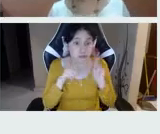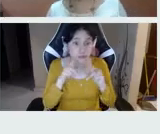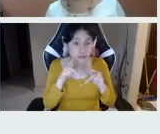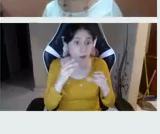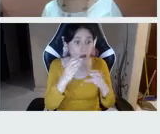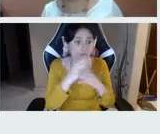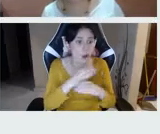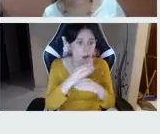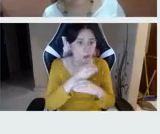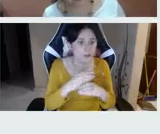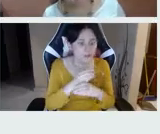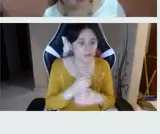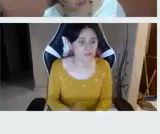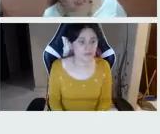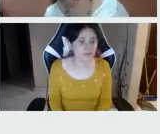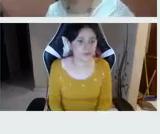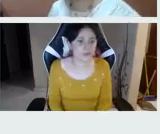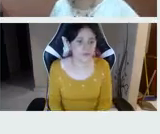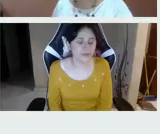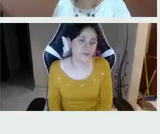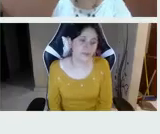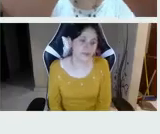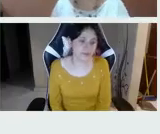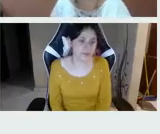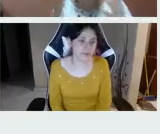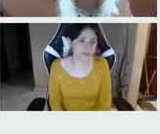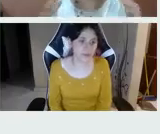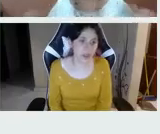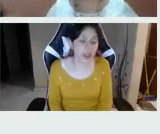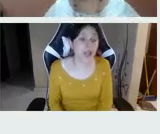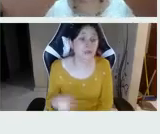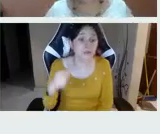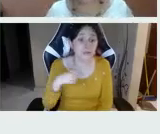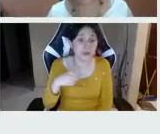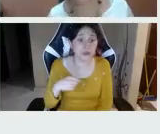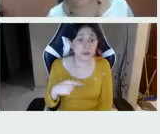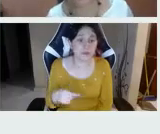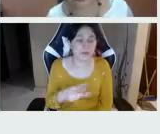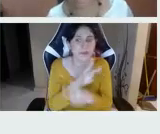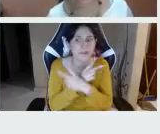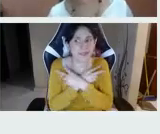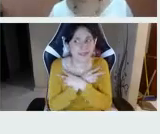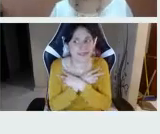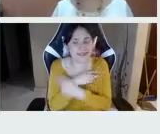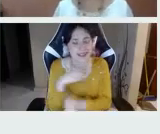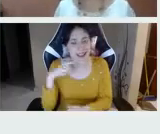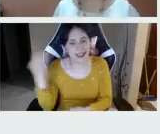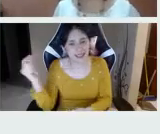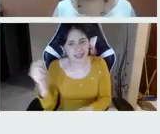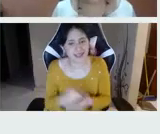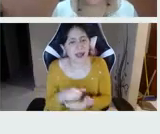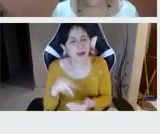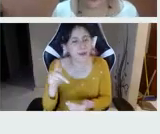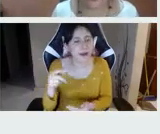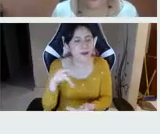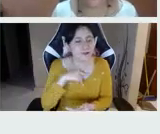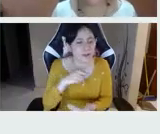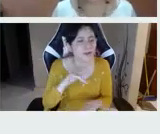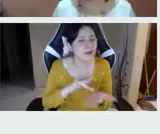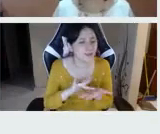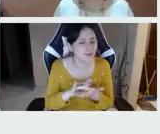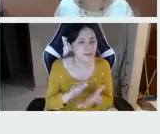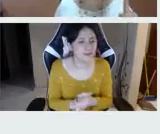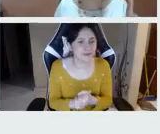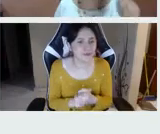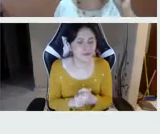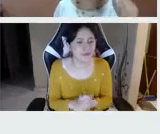Arellano Mendoza, que en mi ausencia me voy un periodo vacacional, pues estará conduciendo Charlas de Café este próximo miércoles 15